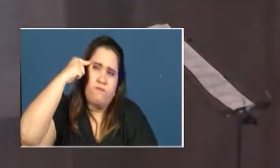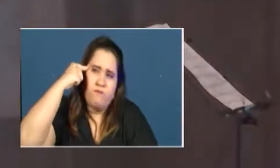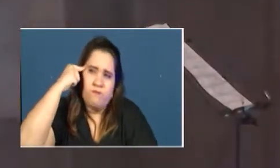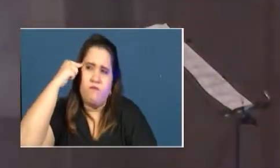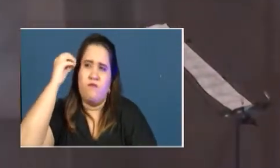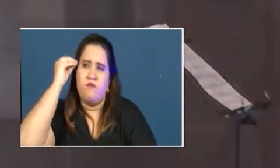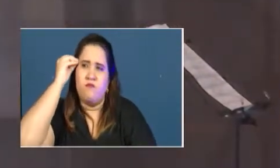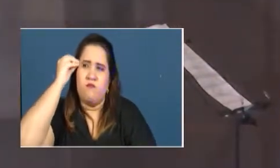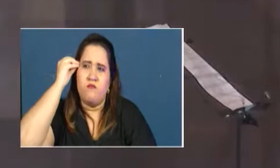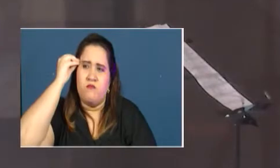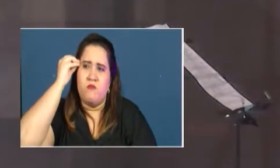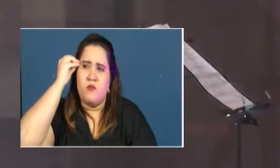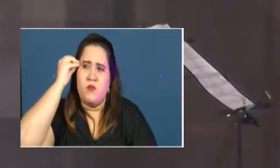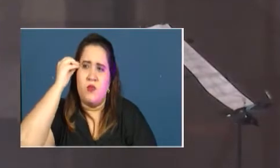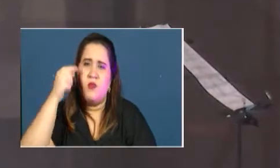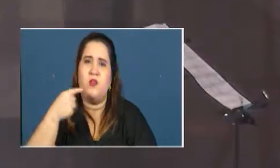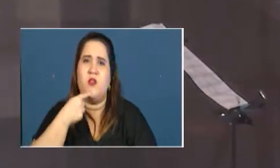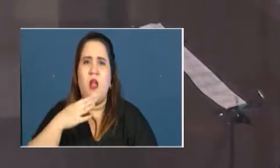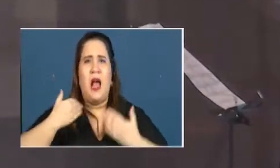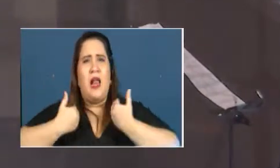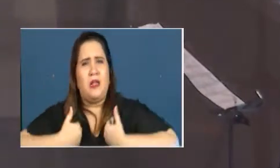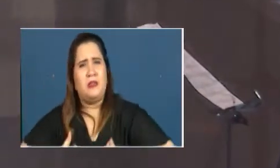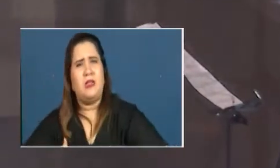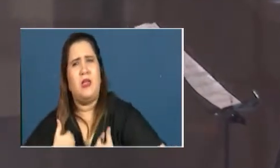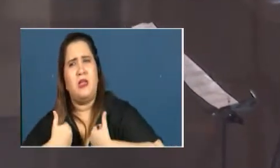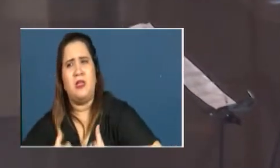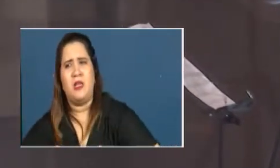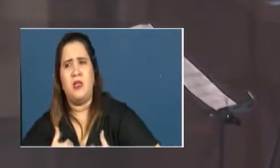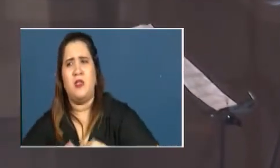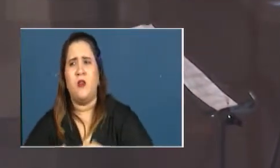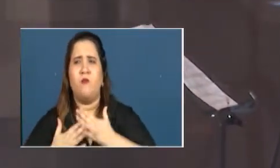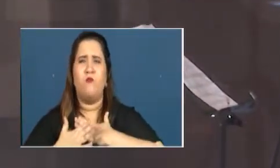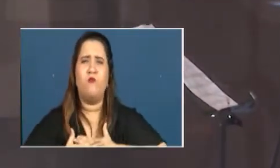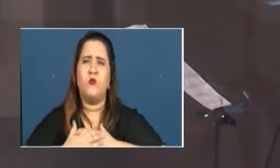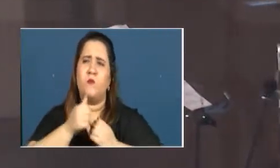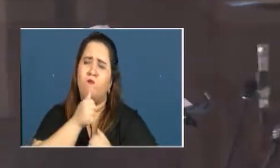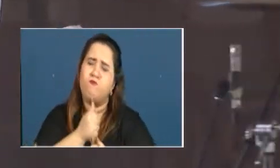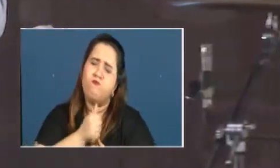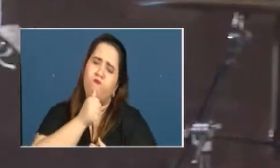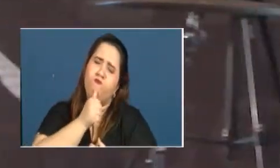un llamado a la cordura y a la paciencia.